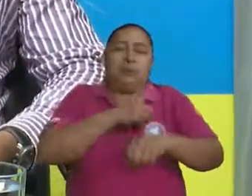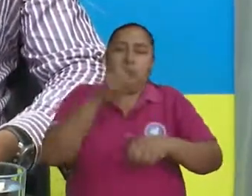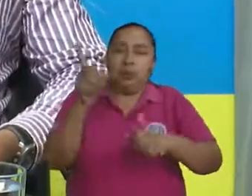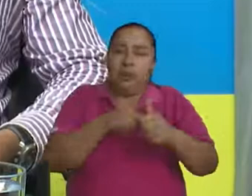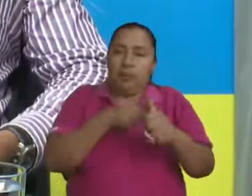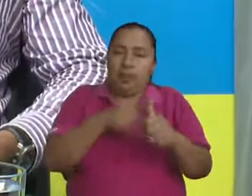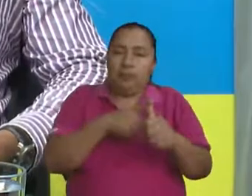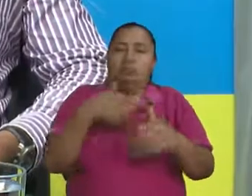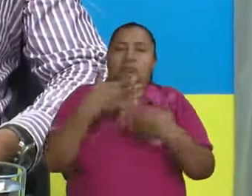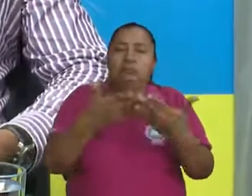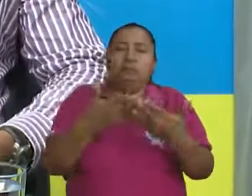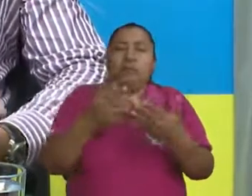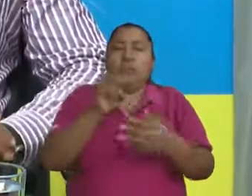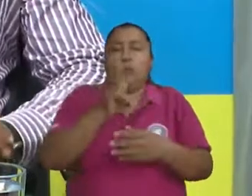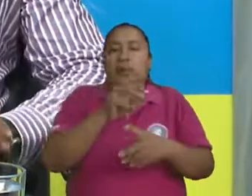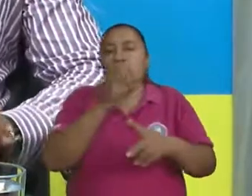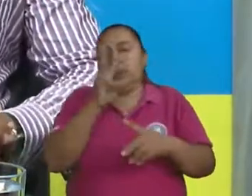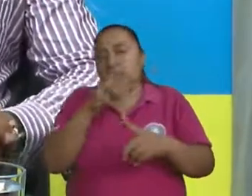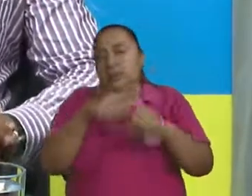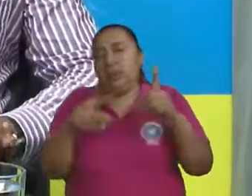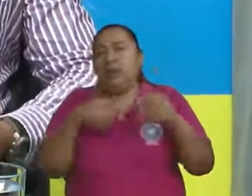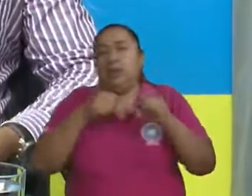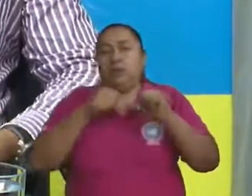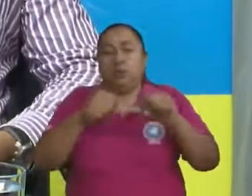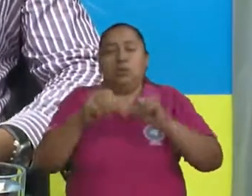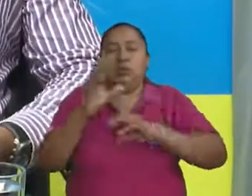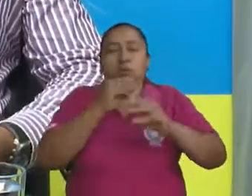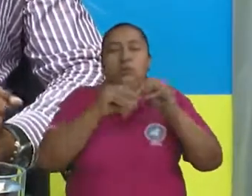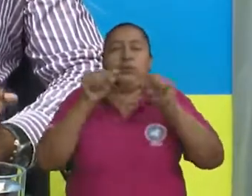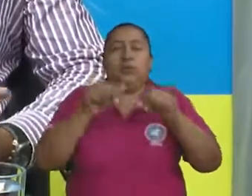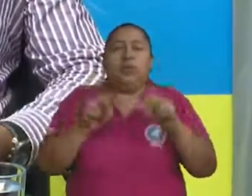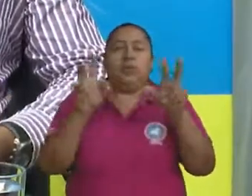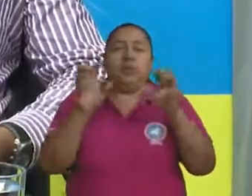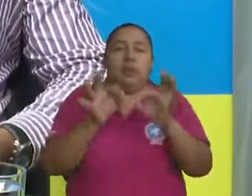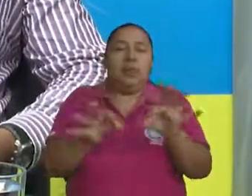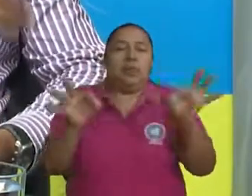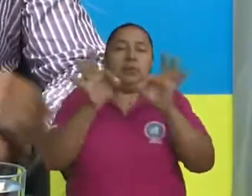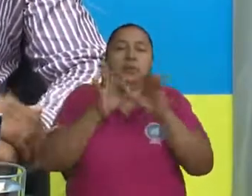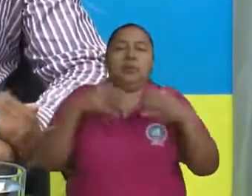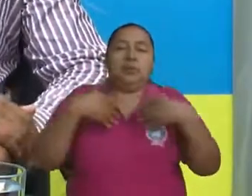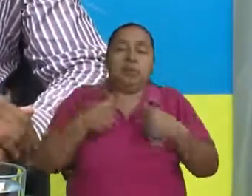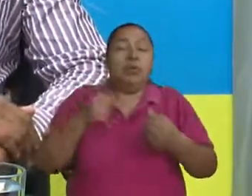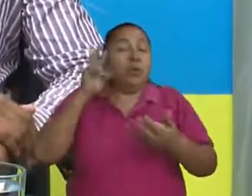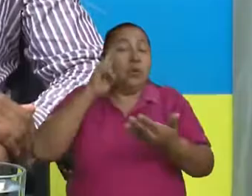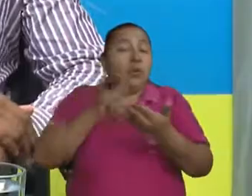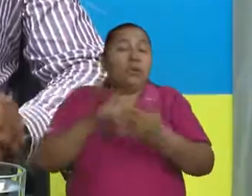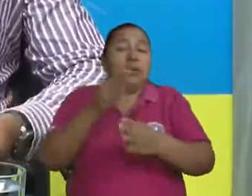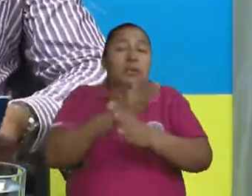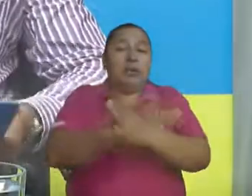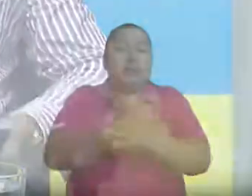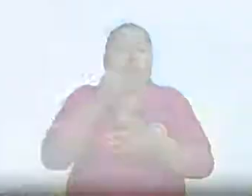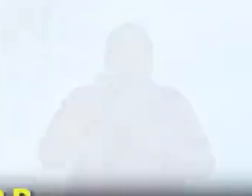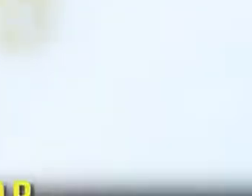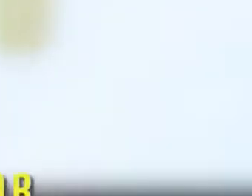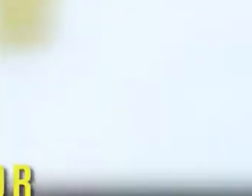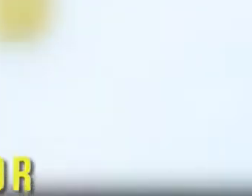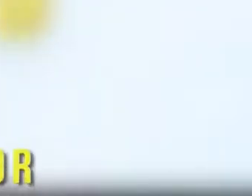lo permite, de 3 a 3 y media para seguir conversando sobre temas de salud. Recuerde que prevenir también es salud.